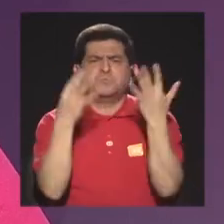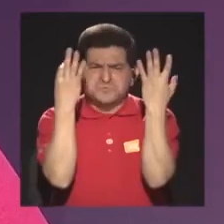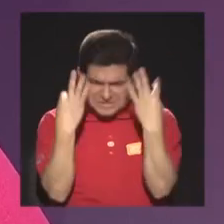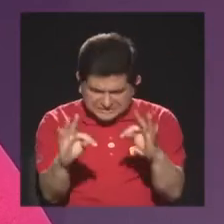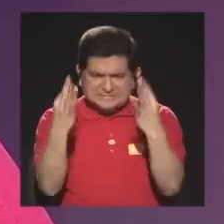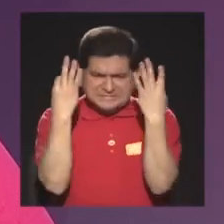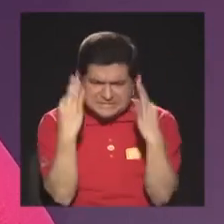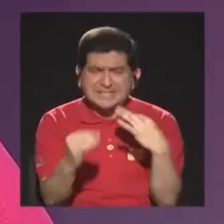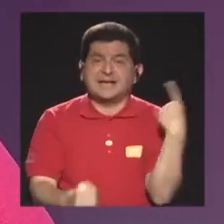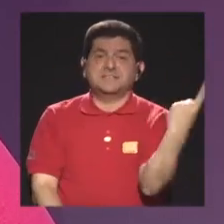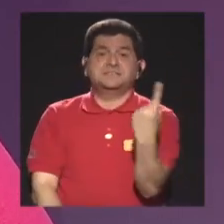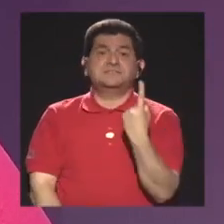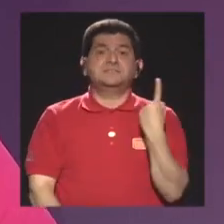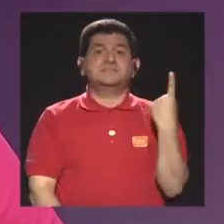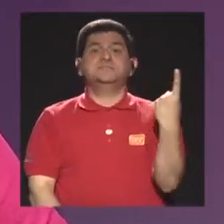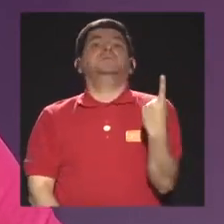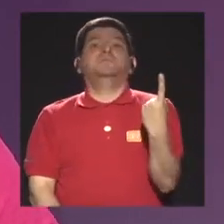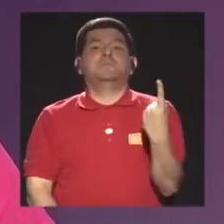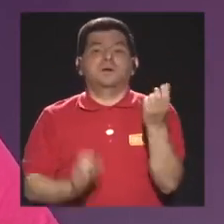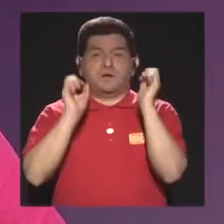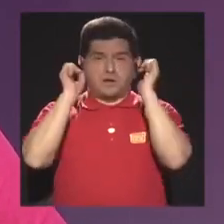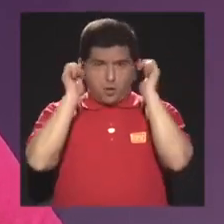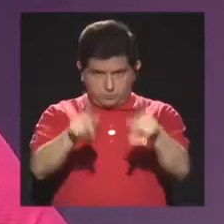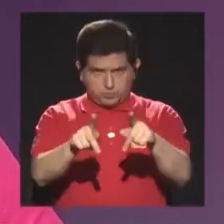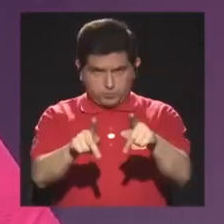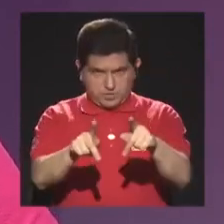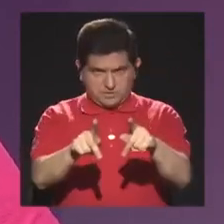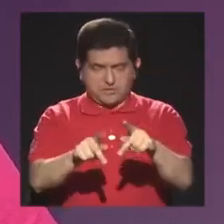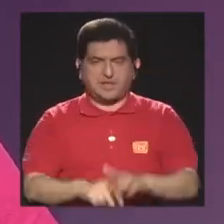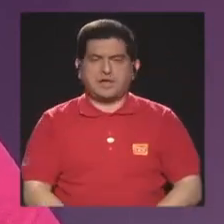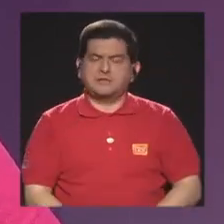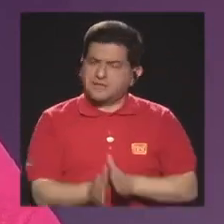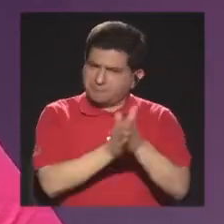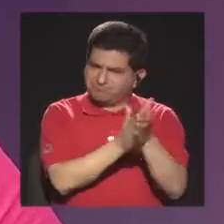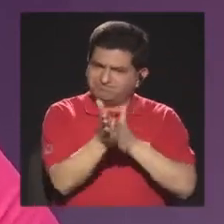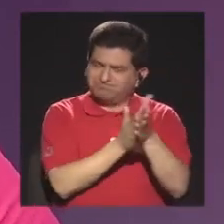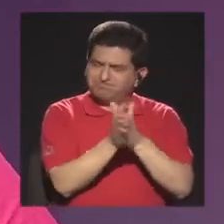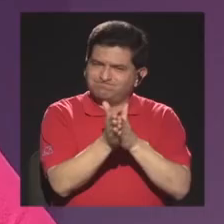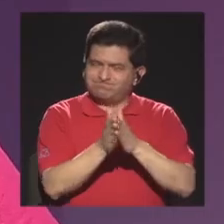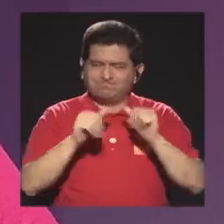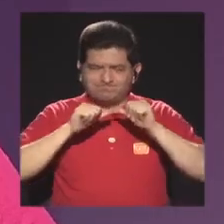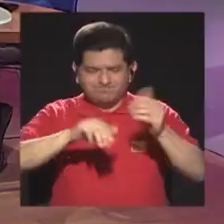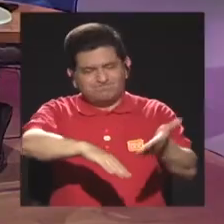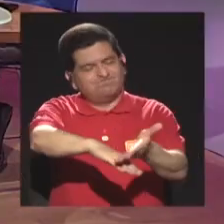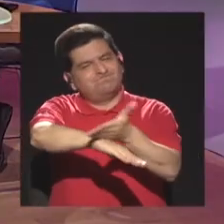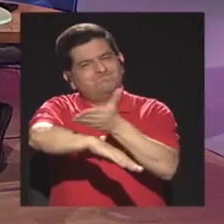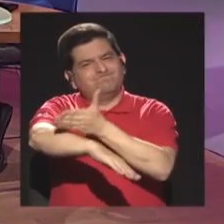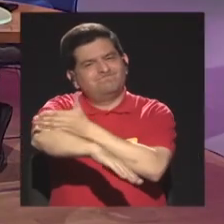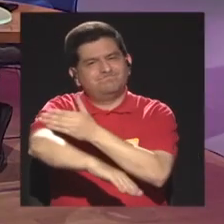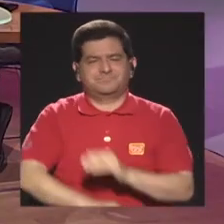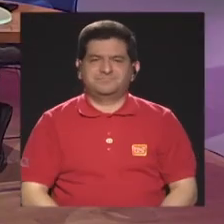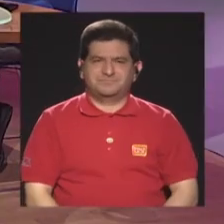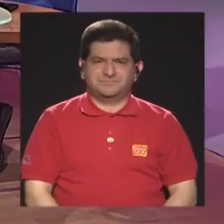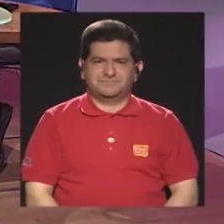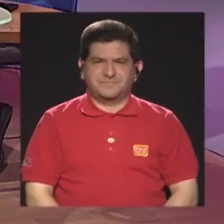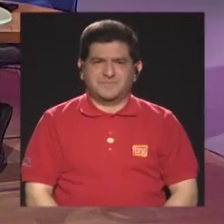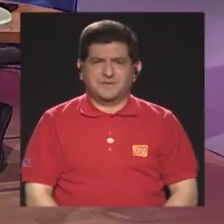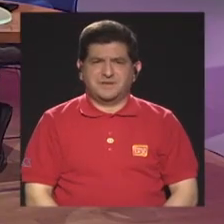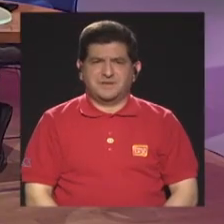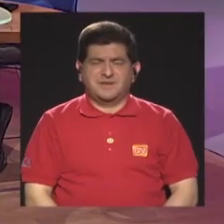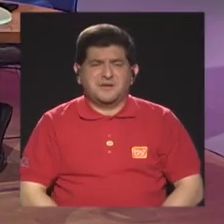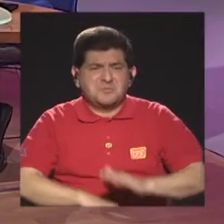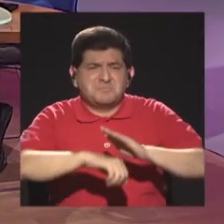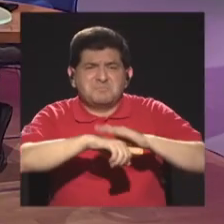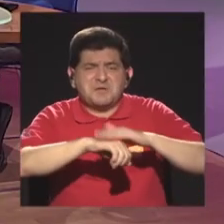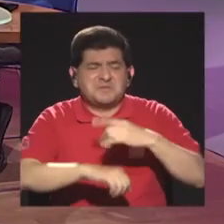intentarlo. Siempre, siempre hay oportunidad y se debe de aprovechar para seguir adelante. No dejarse